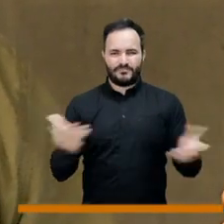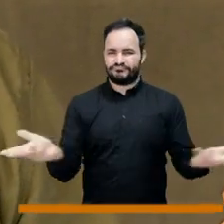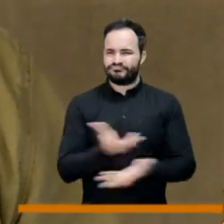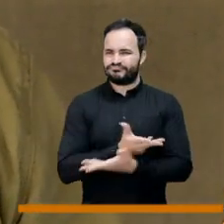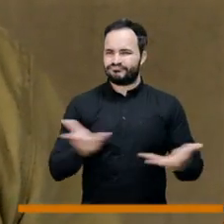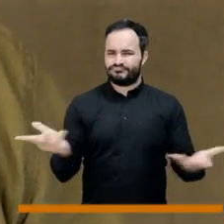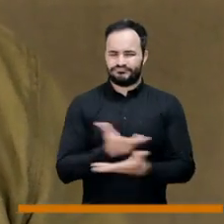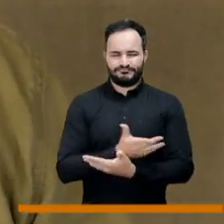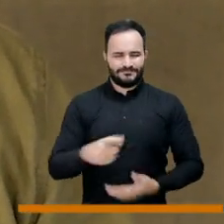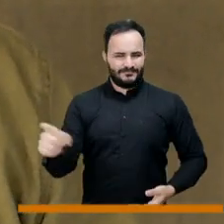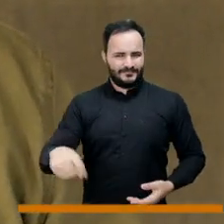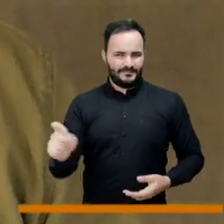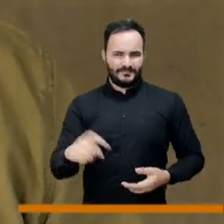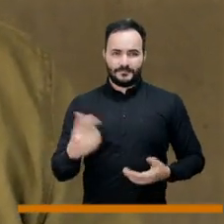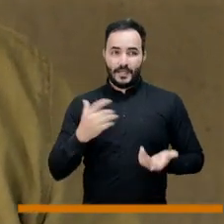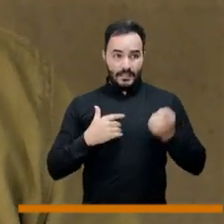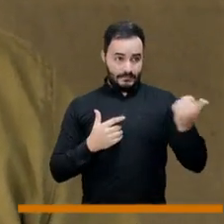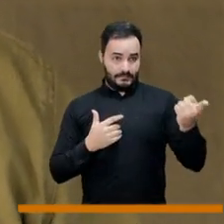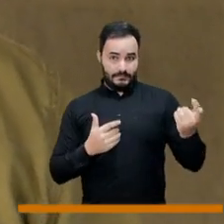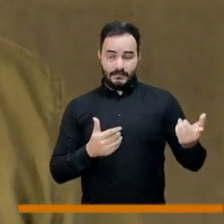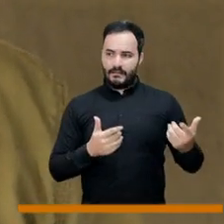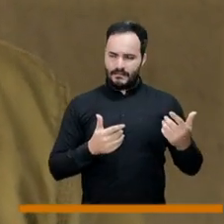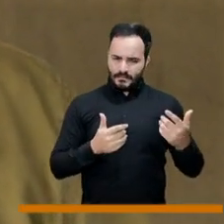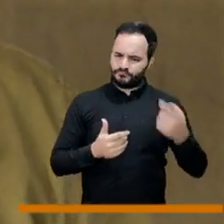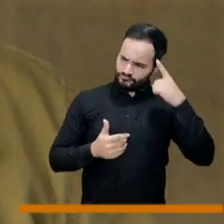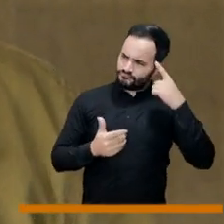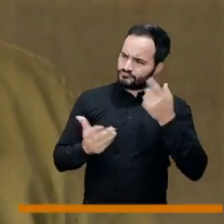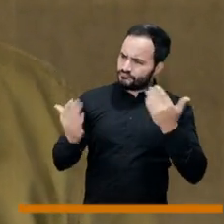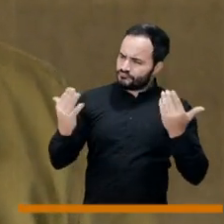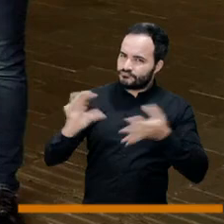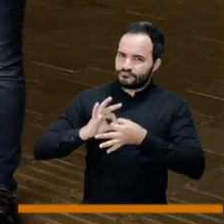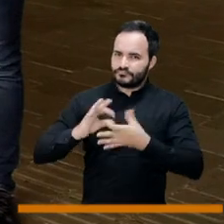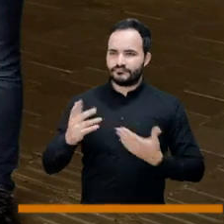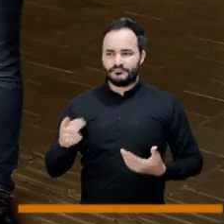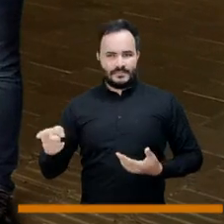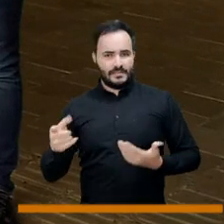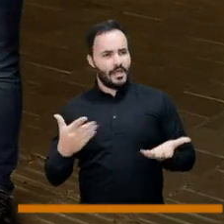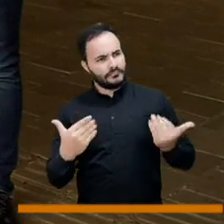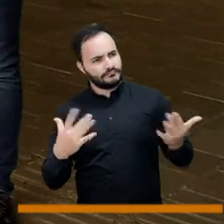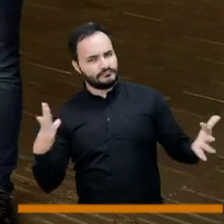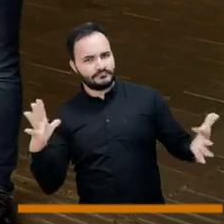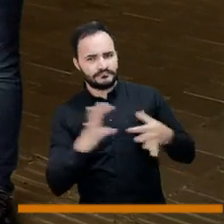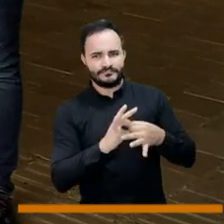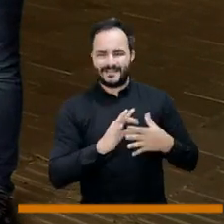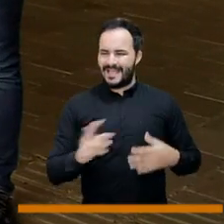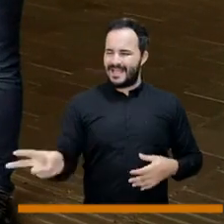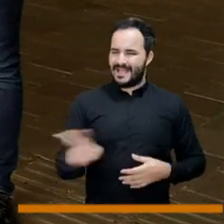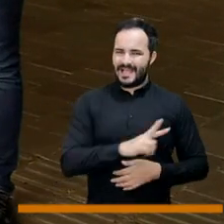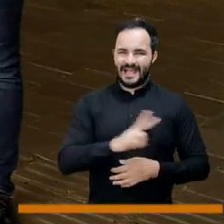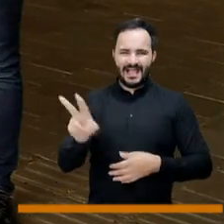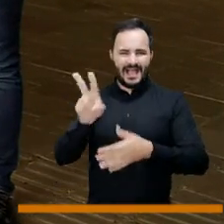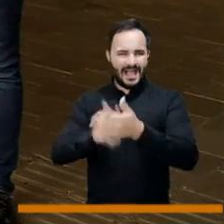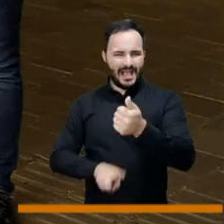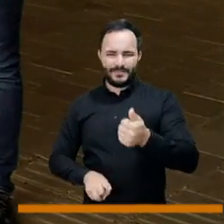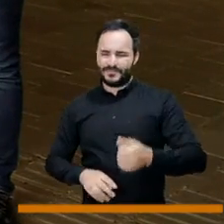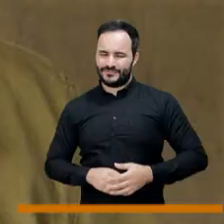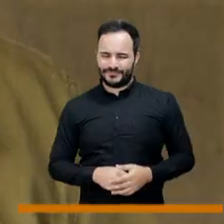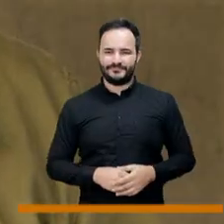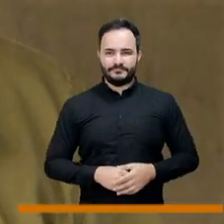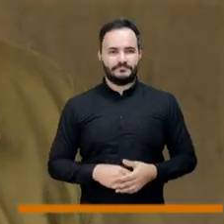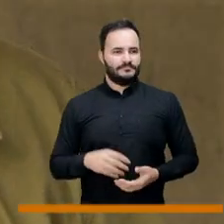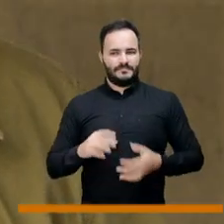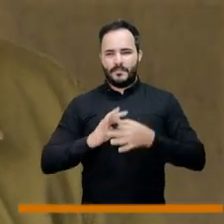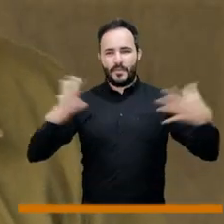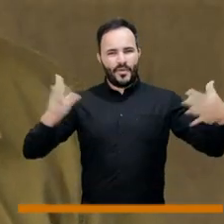mutuamente para poder salir adelante, tanto la empresa privada como la empresa